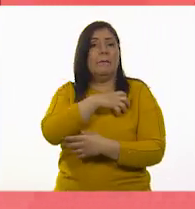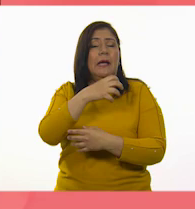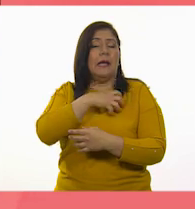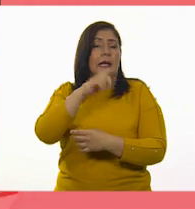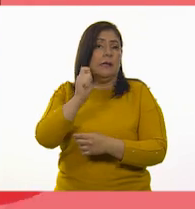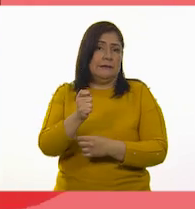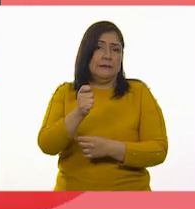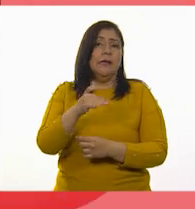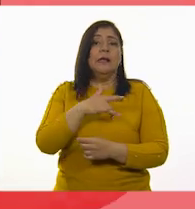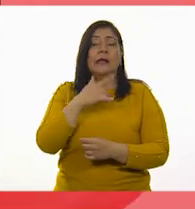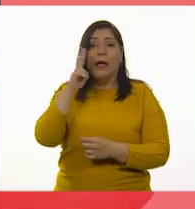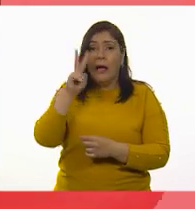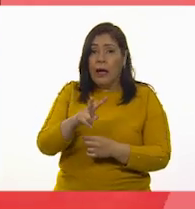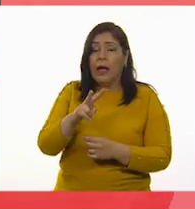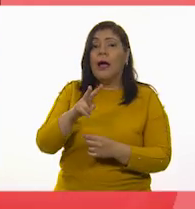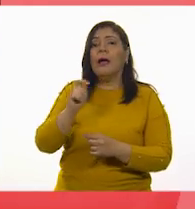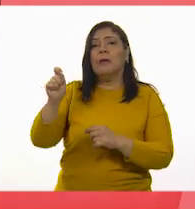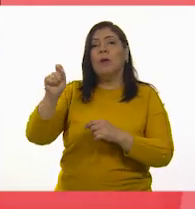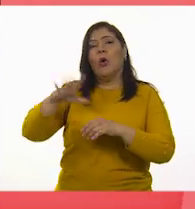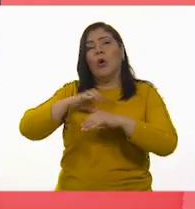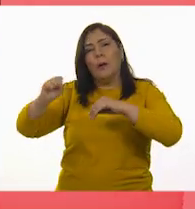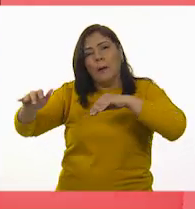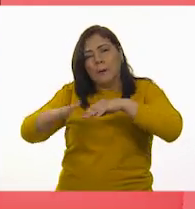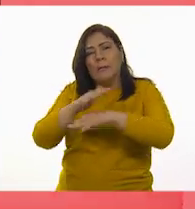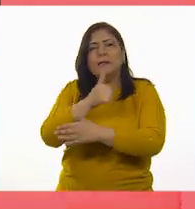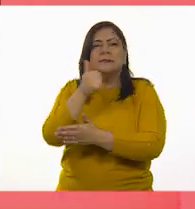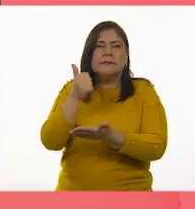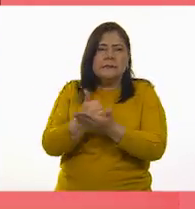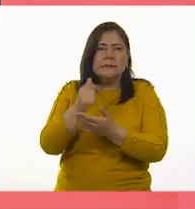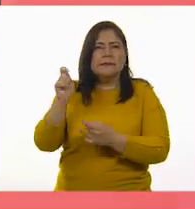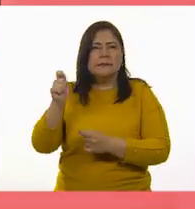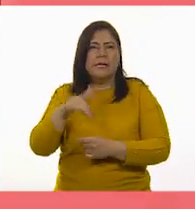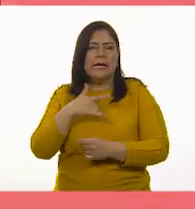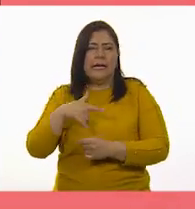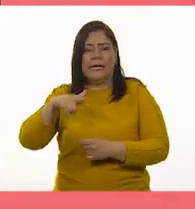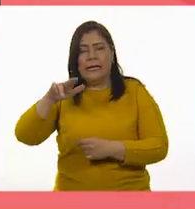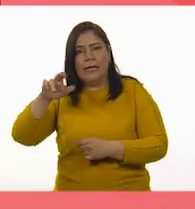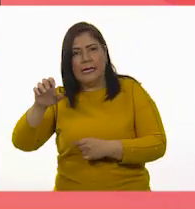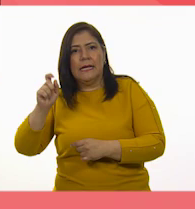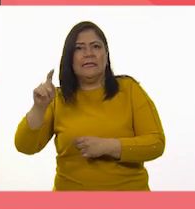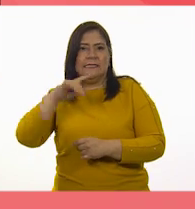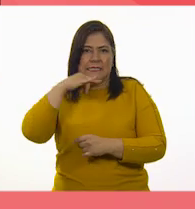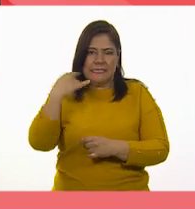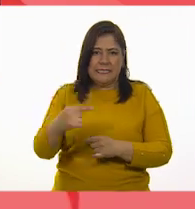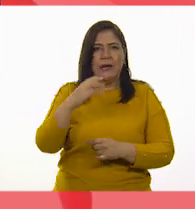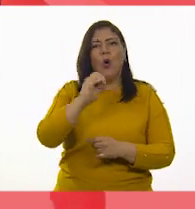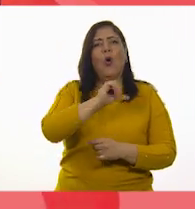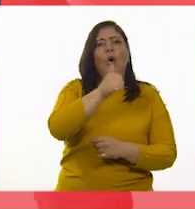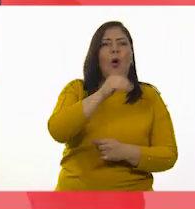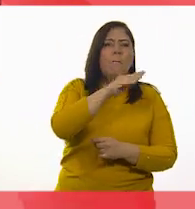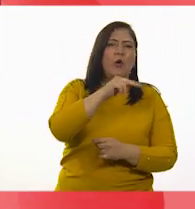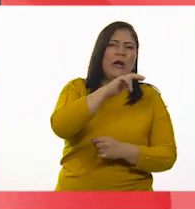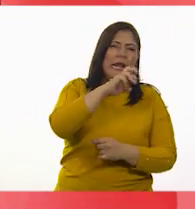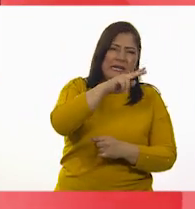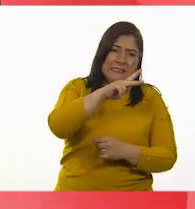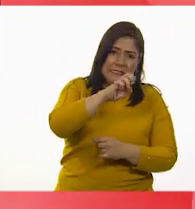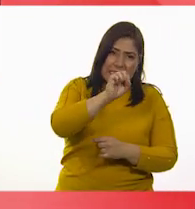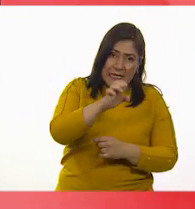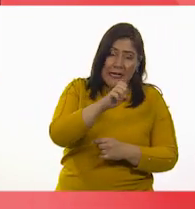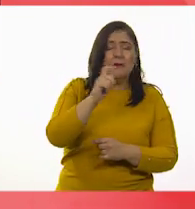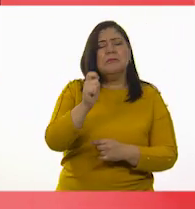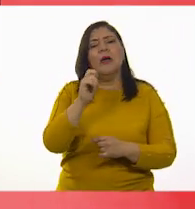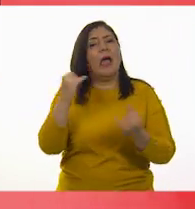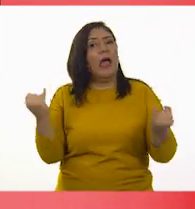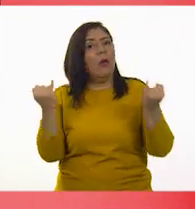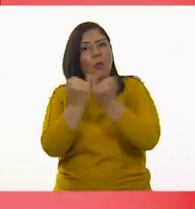decir que ni siquiera la belleza costera de ciudades como Iquique en Chile o la variedad pujante de la cultura bonaerense han podido igualar lo que